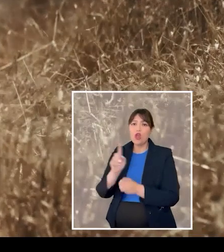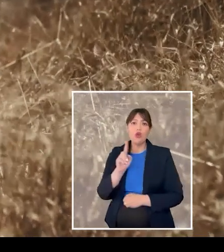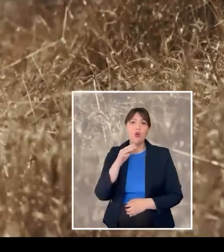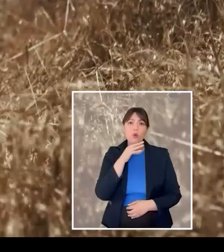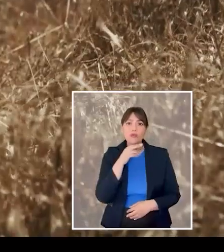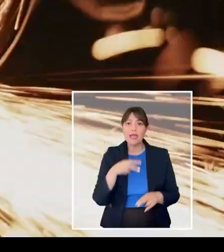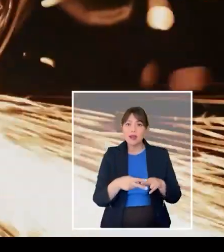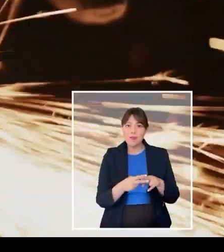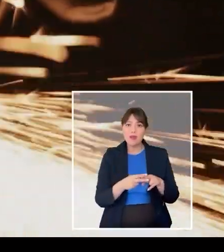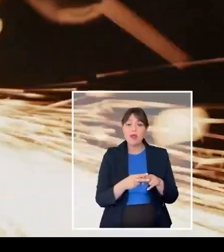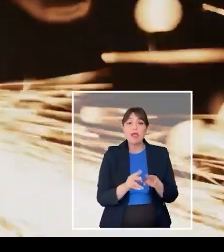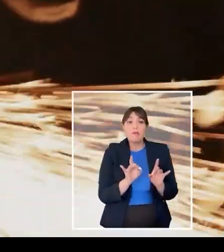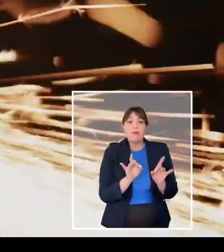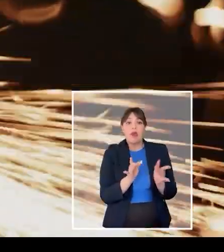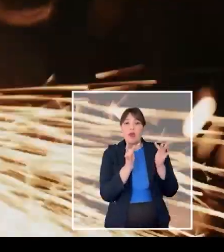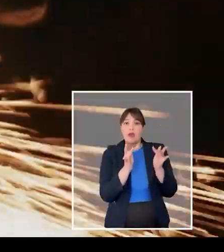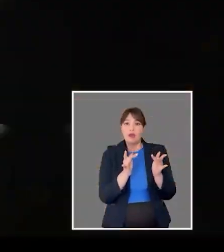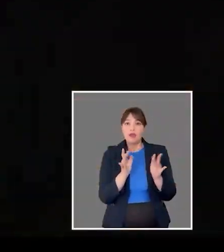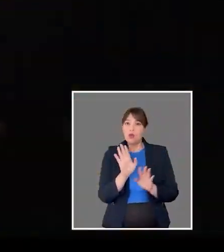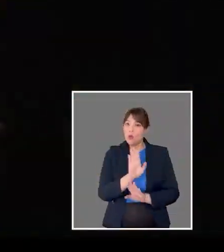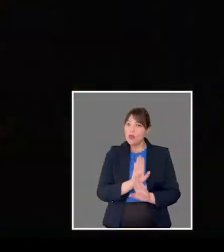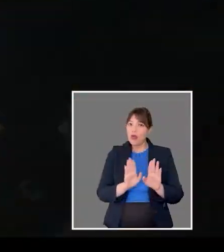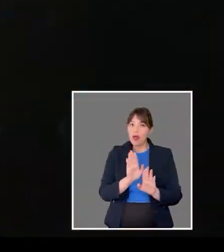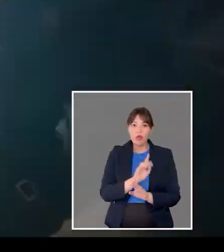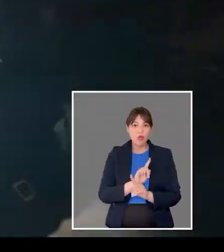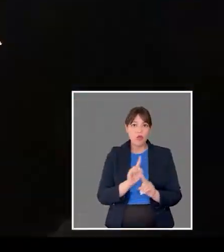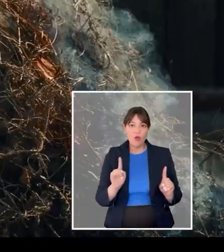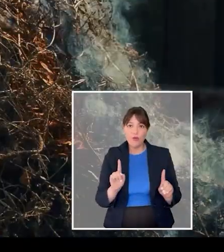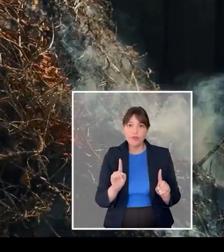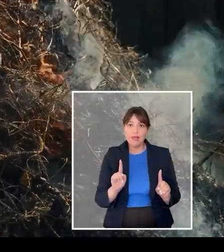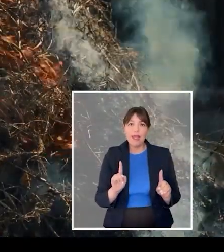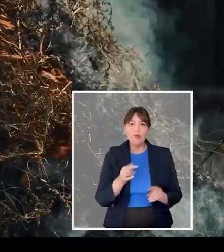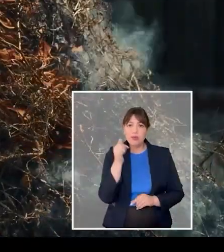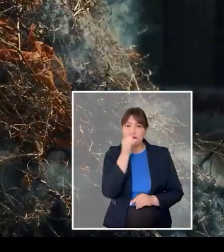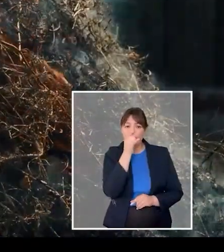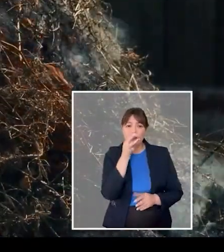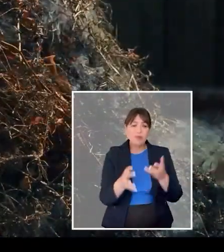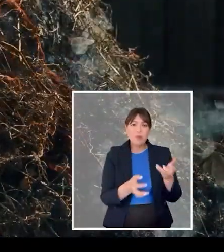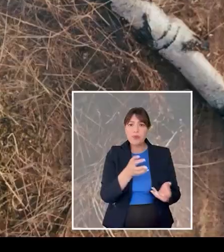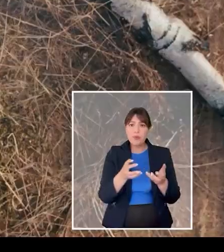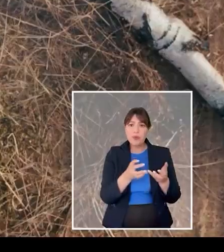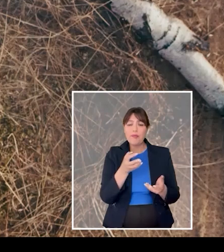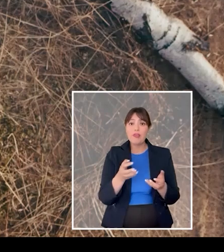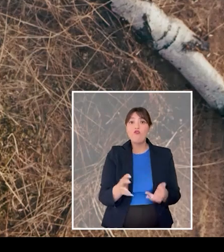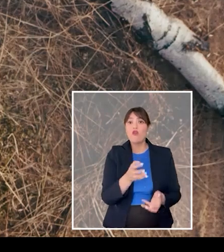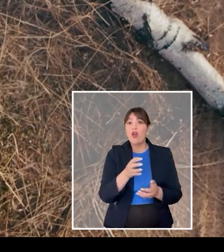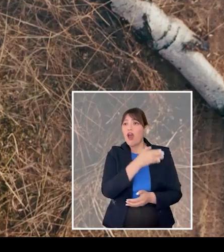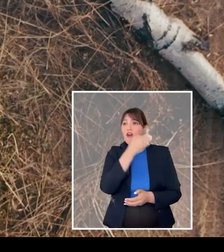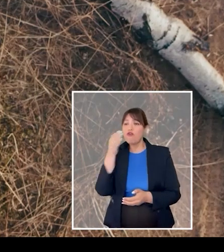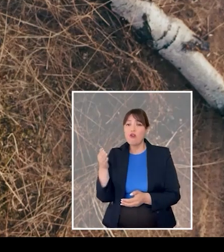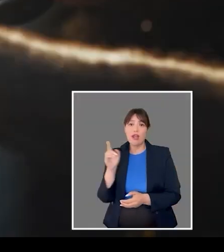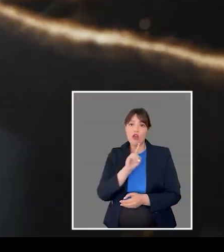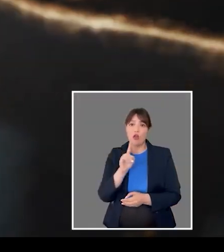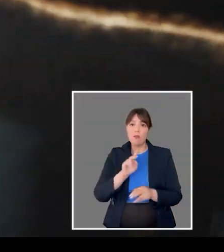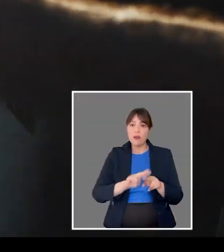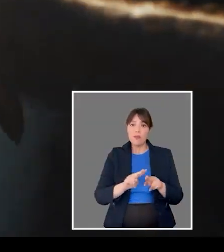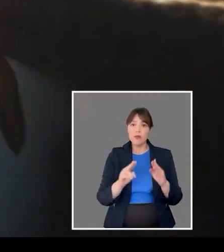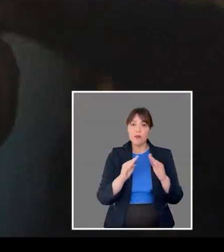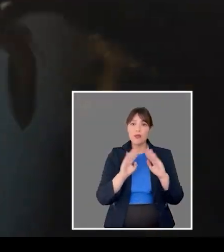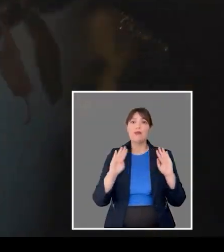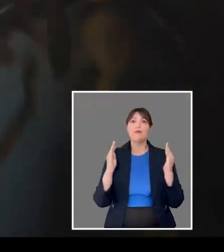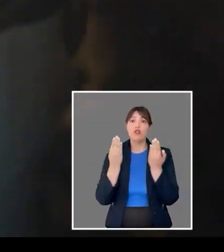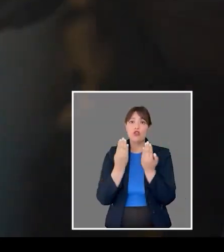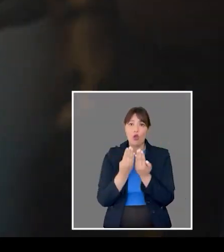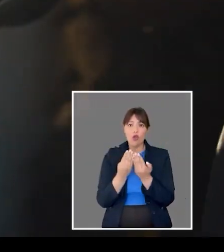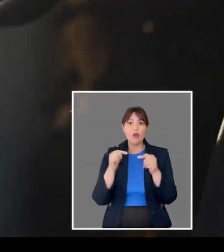no uses herramientas que generen chispas sin la debida prevención. No quemes basura. No hagas fuego al aire libre. Prepara tu